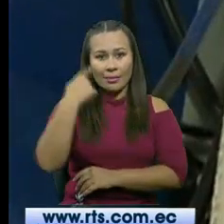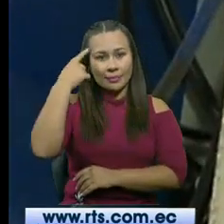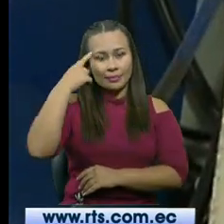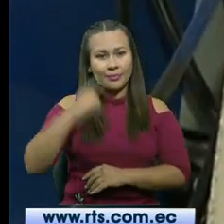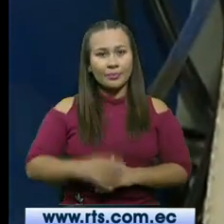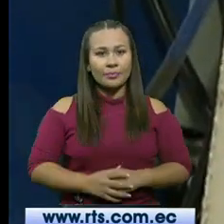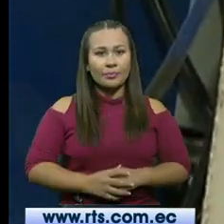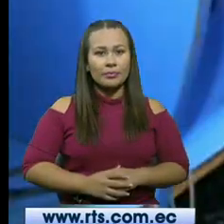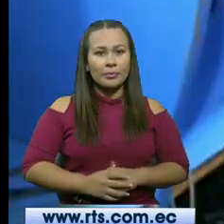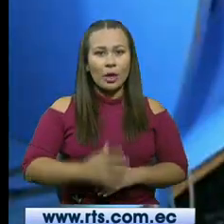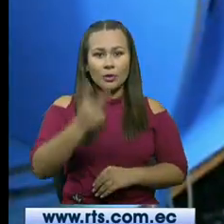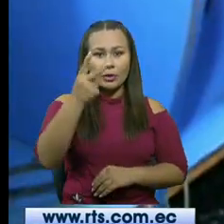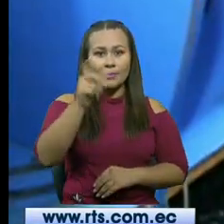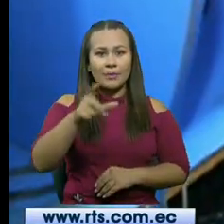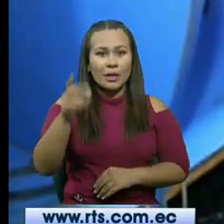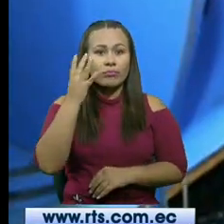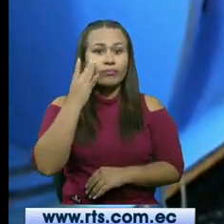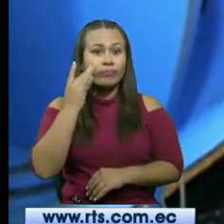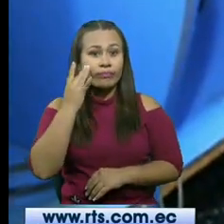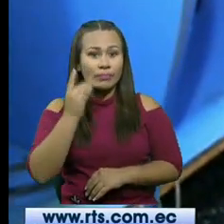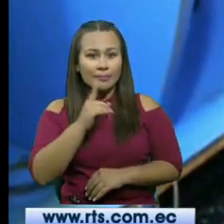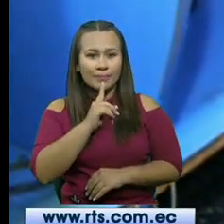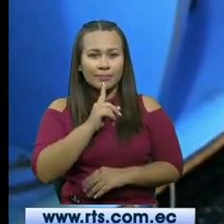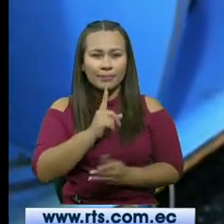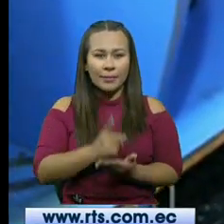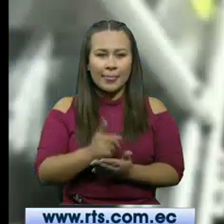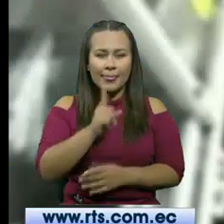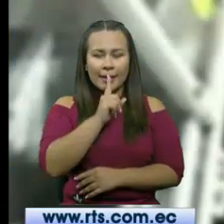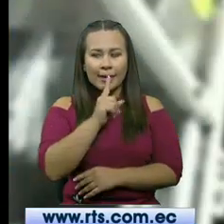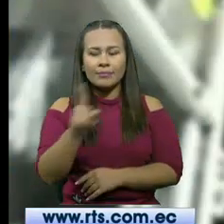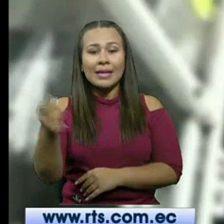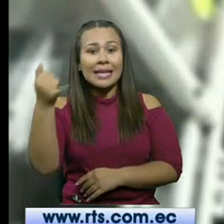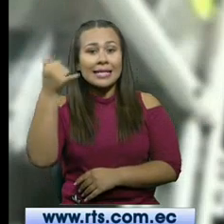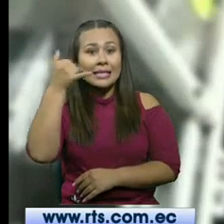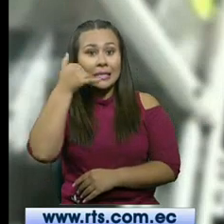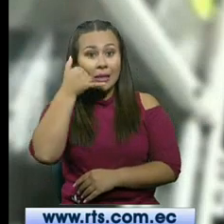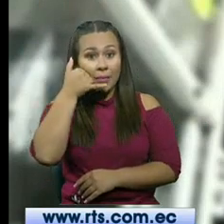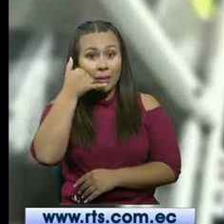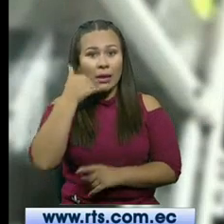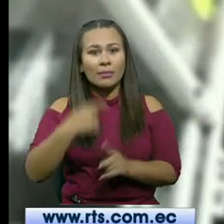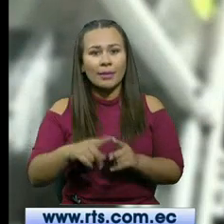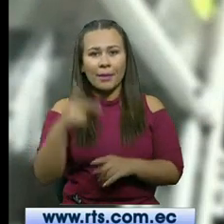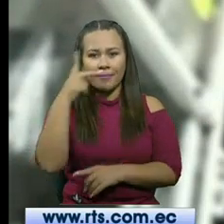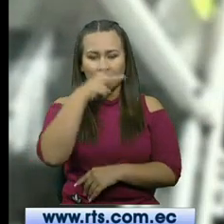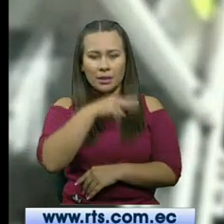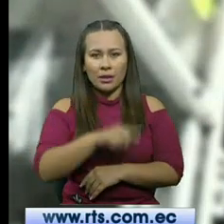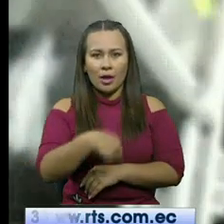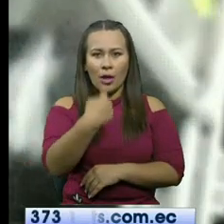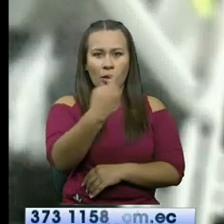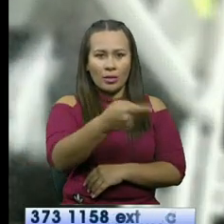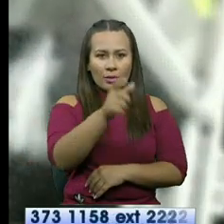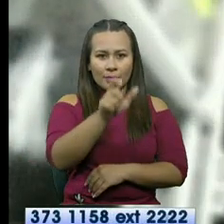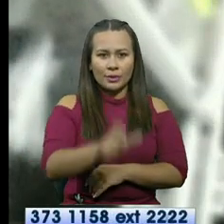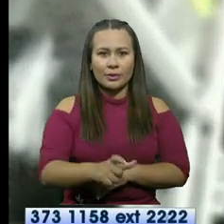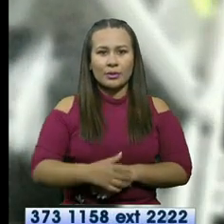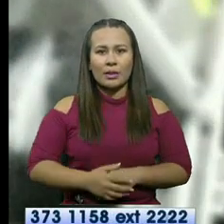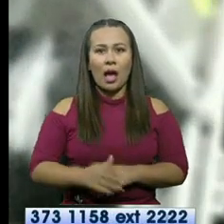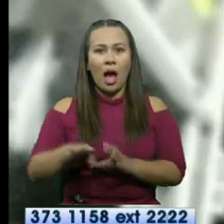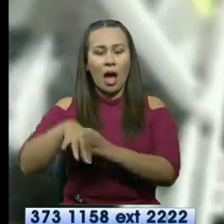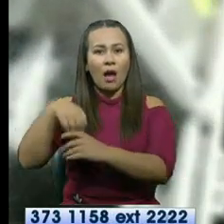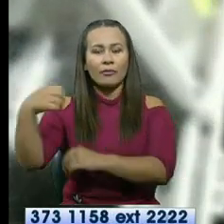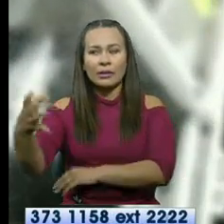2 supuestos clientes vienen a la cabina a llamar, pero ha sido que el otro compinche estaba